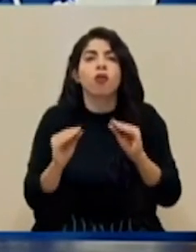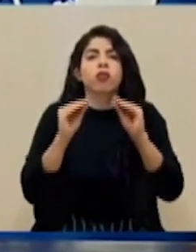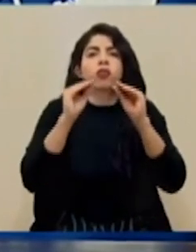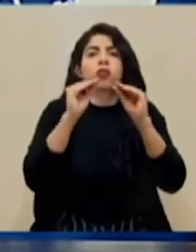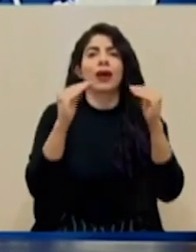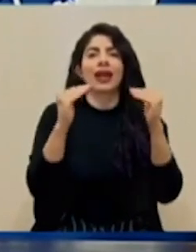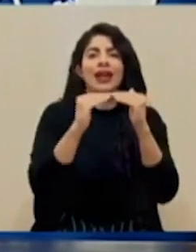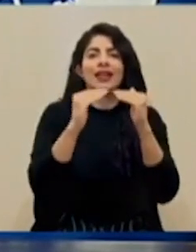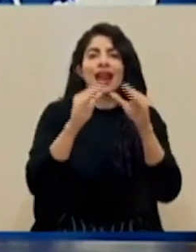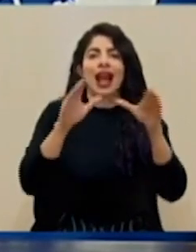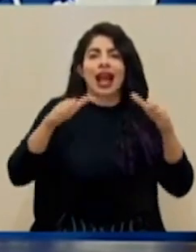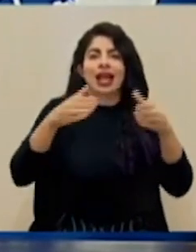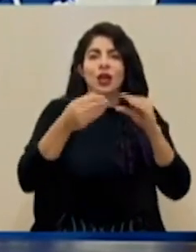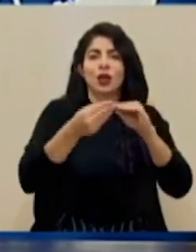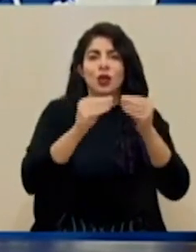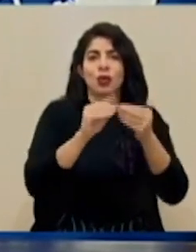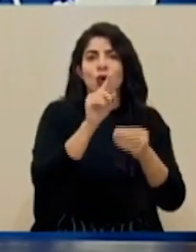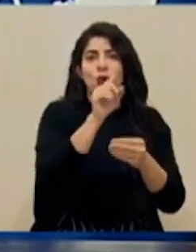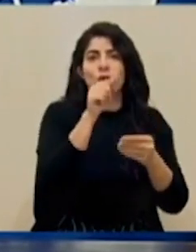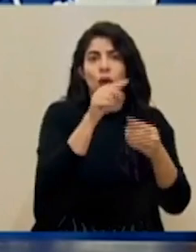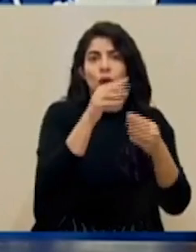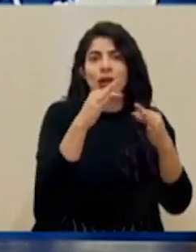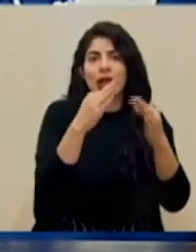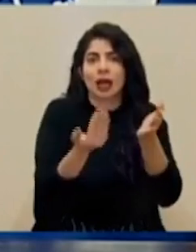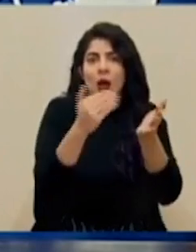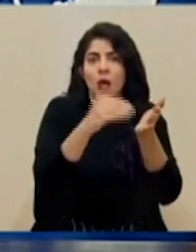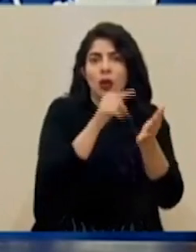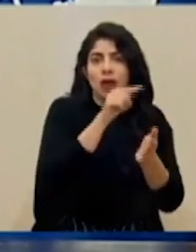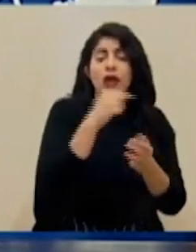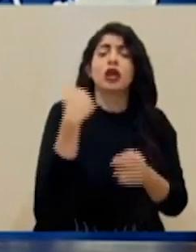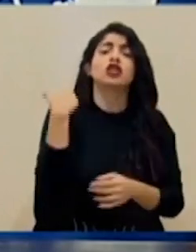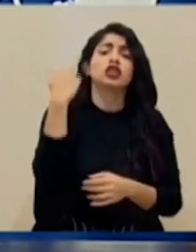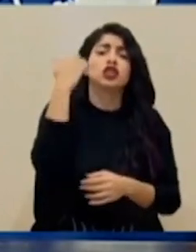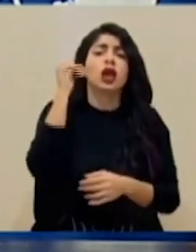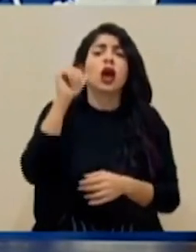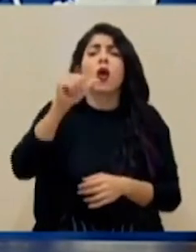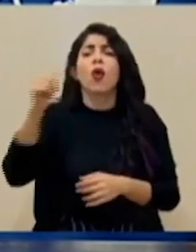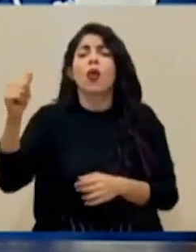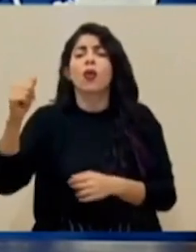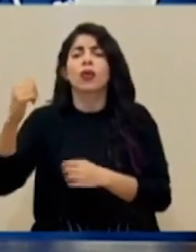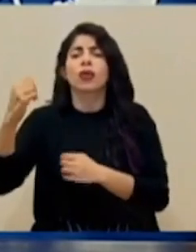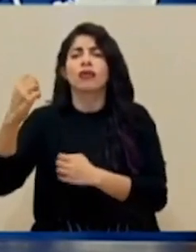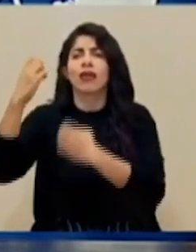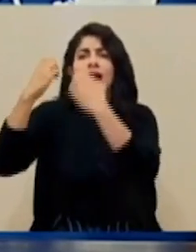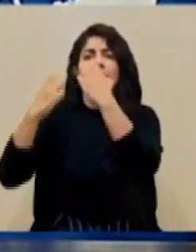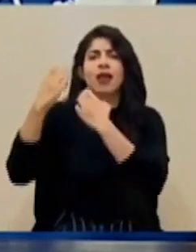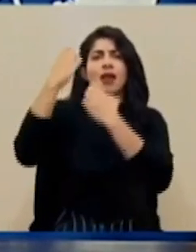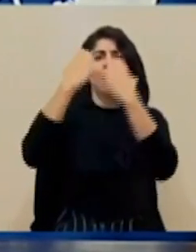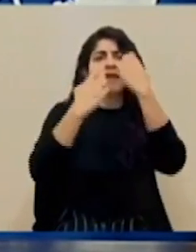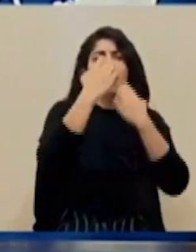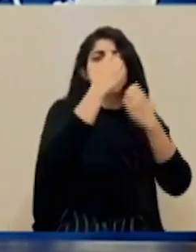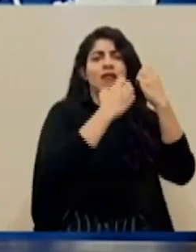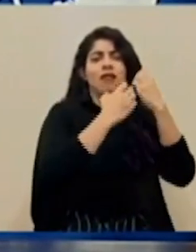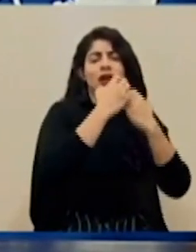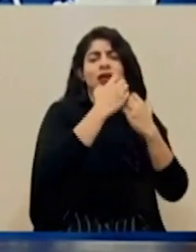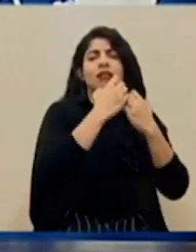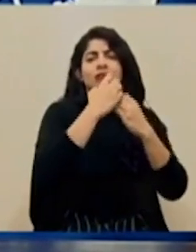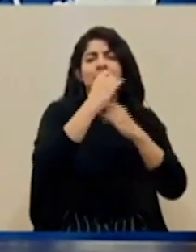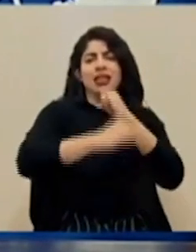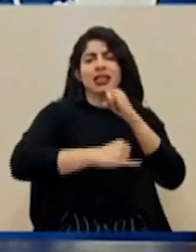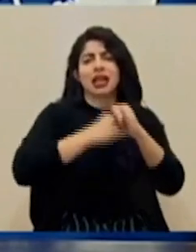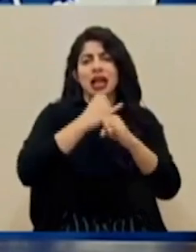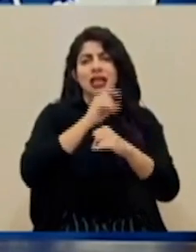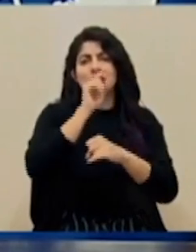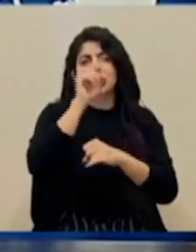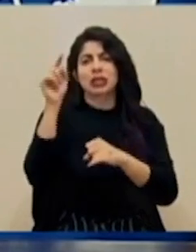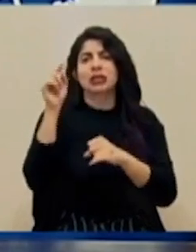aeroportuaria. También estoy enterado que ha habido evaluaciones intermedias por parte de las autoridades internacionales, específicamente de